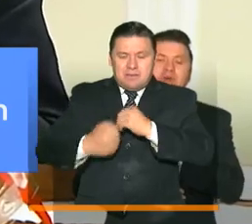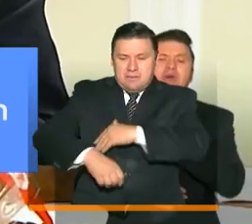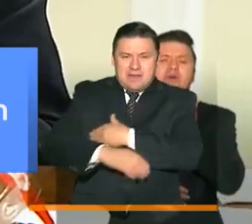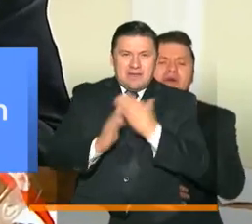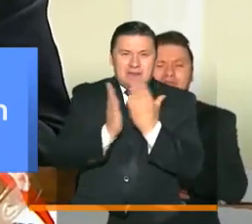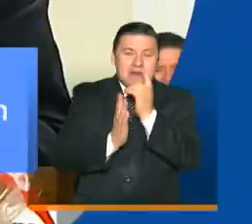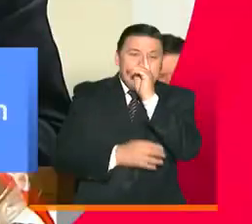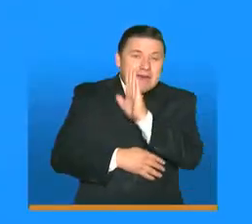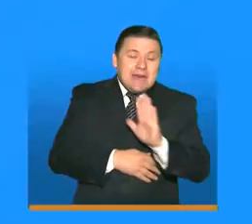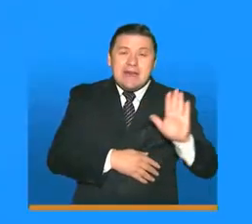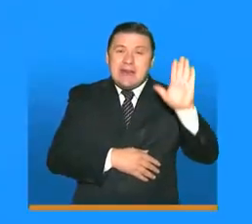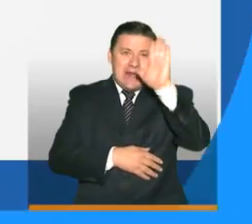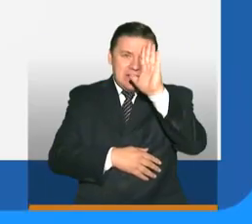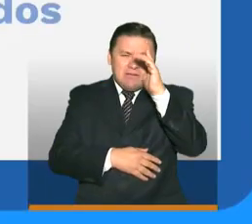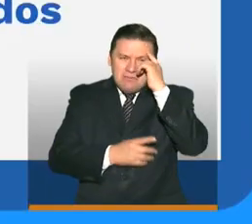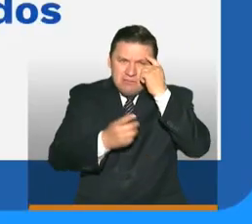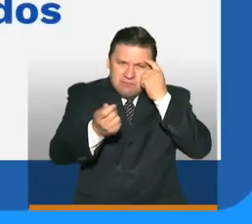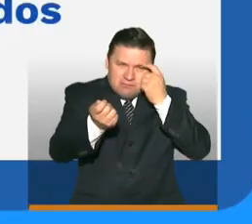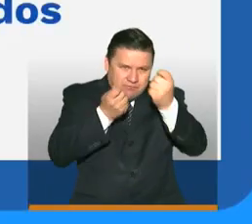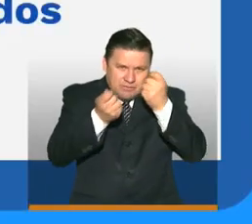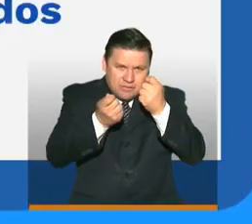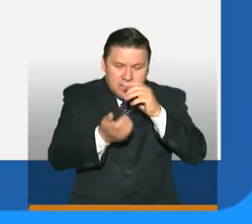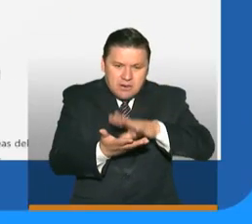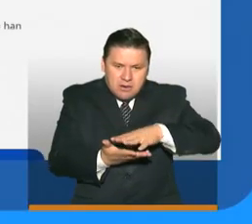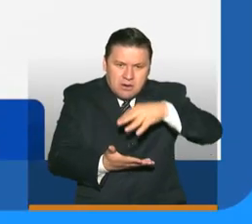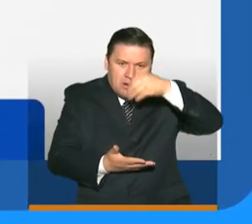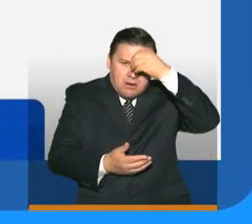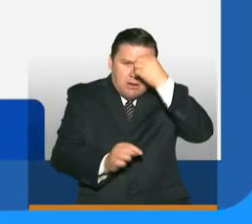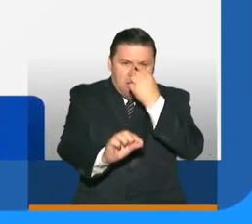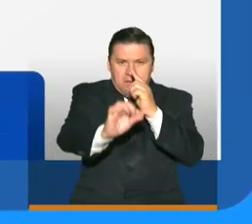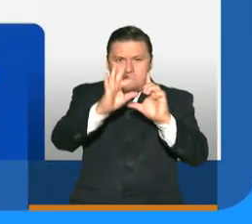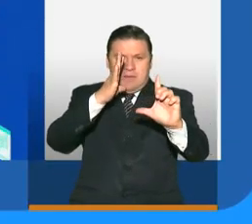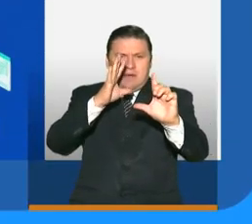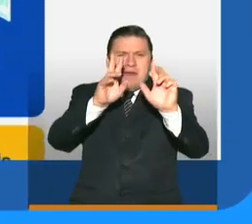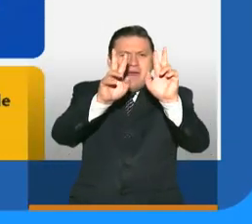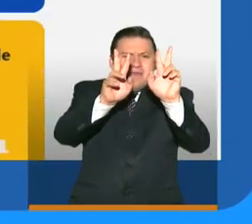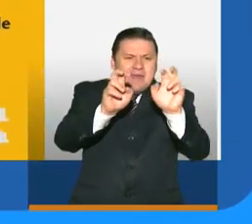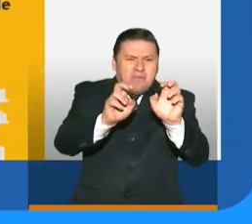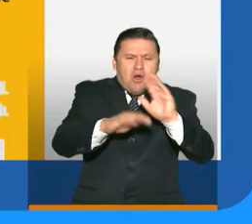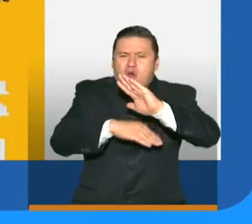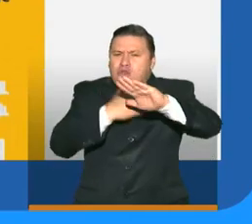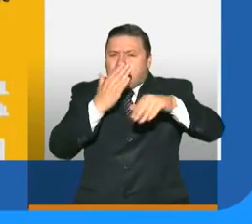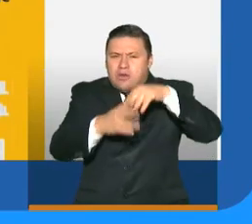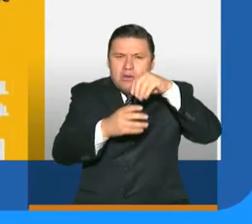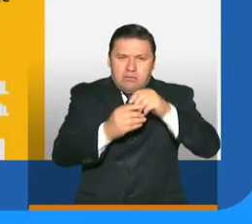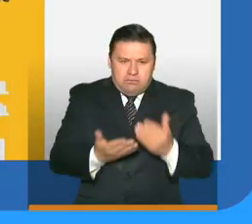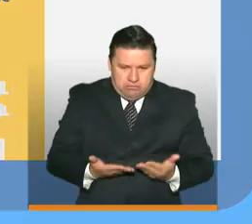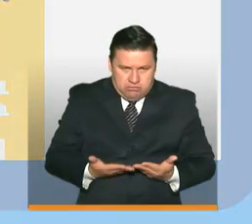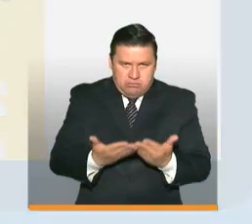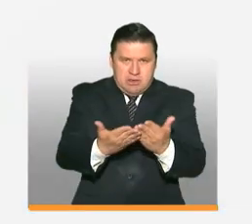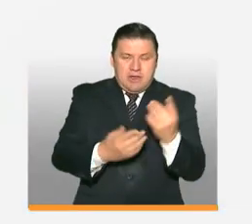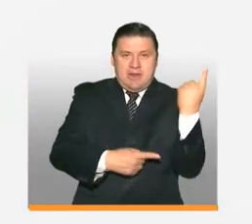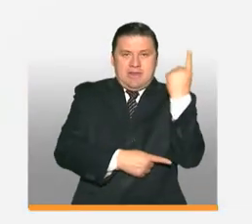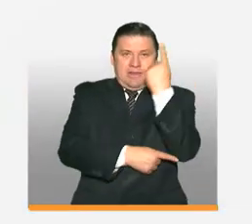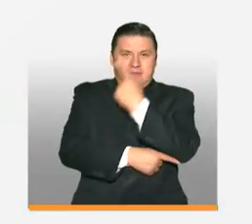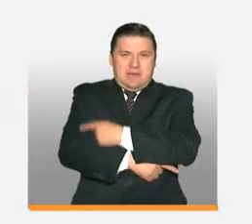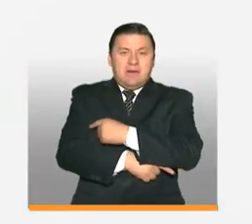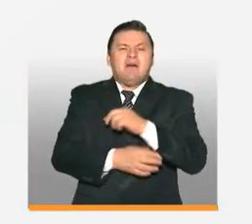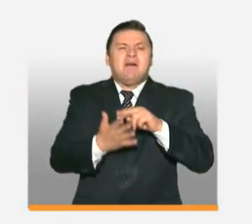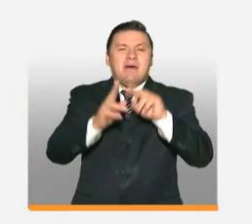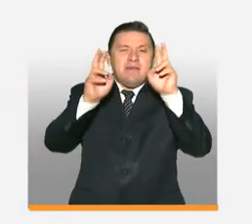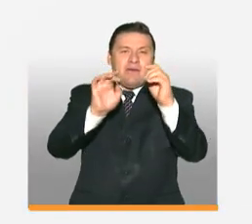Educación Nacional y como parte de la estrategia Aprender Digital, Contenidos para Todos, les entrega en su día